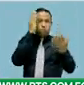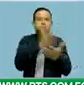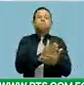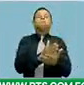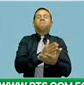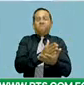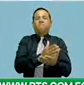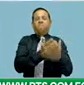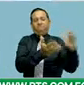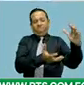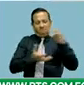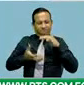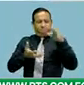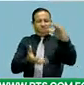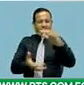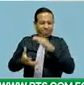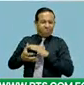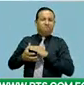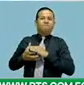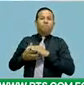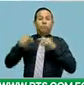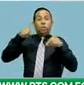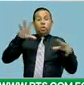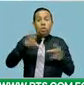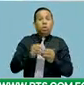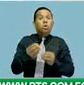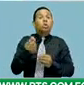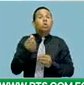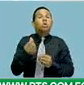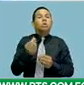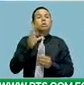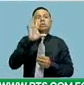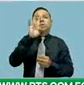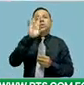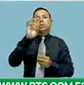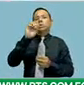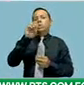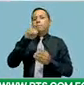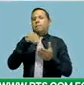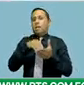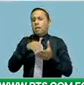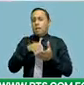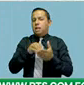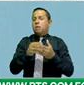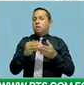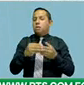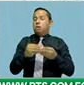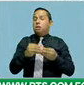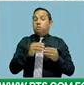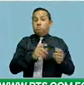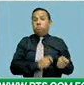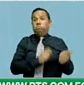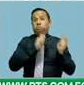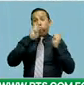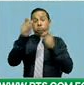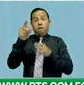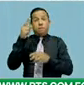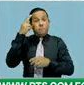de cocaína, que en Ecuador valían $760,000, pero una vez en México, su precio alcanzaba